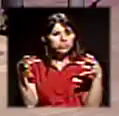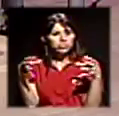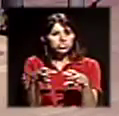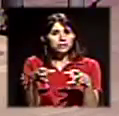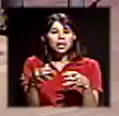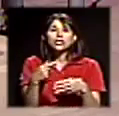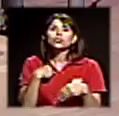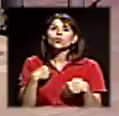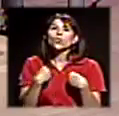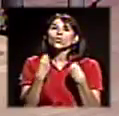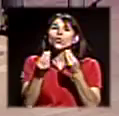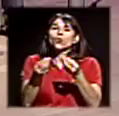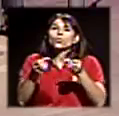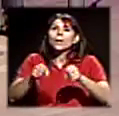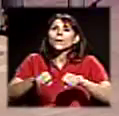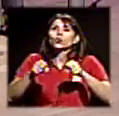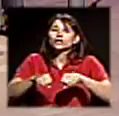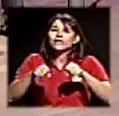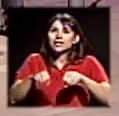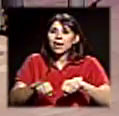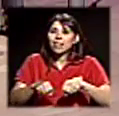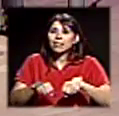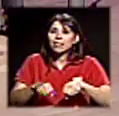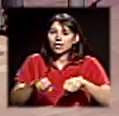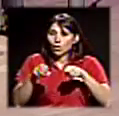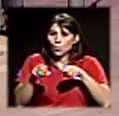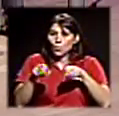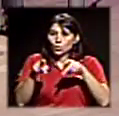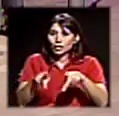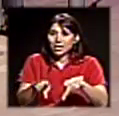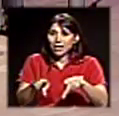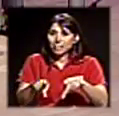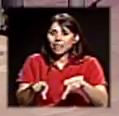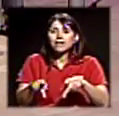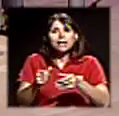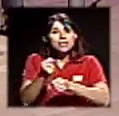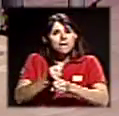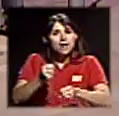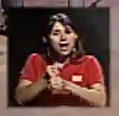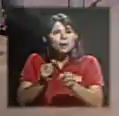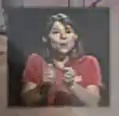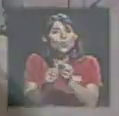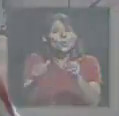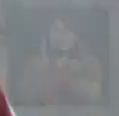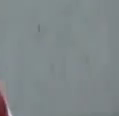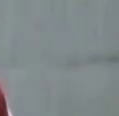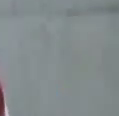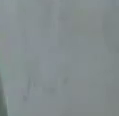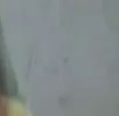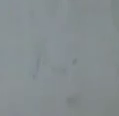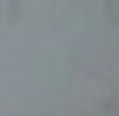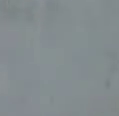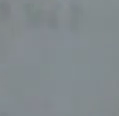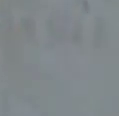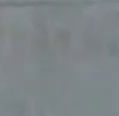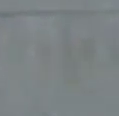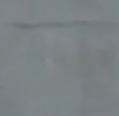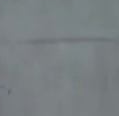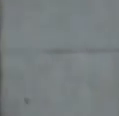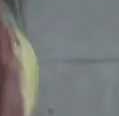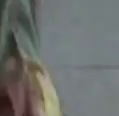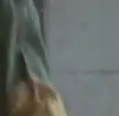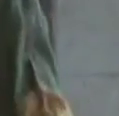una posibilidad de hacerse de una disciplina que nos va a regresar la libertad. Esa disciplina parece